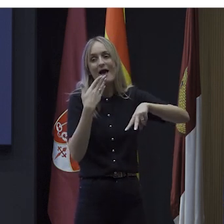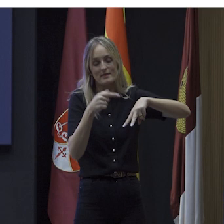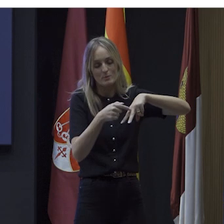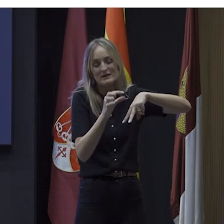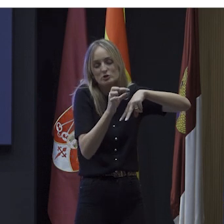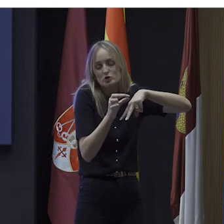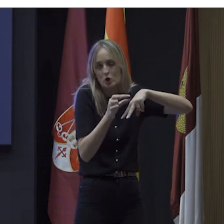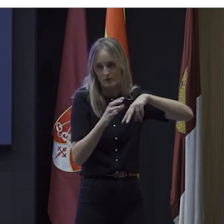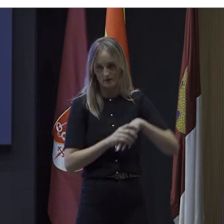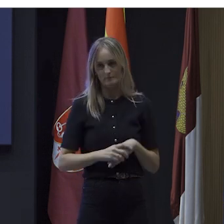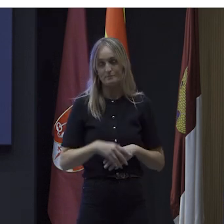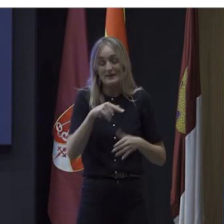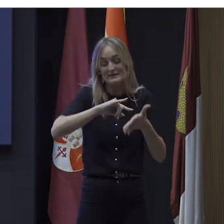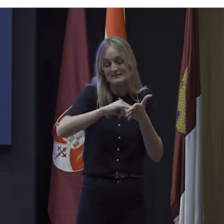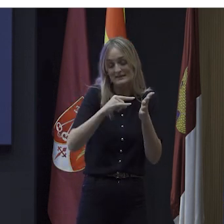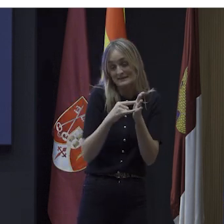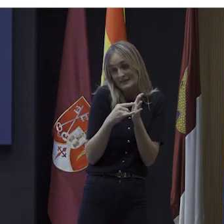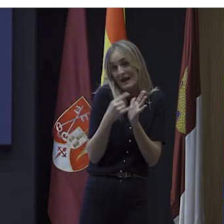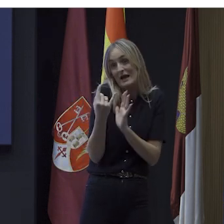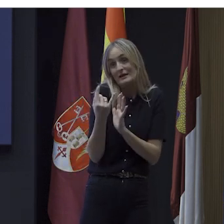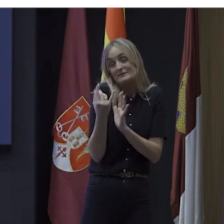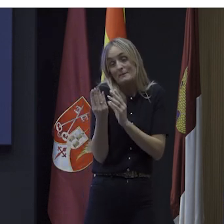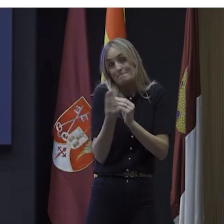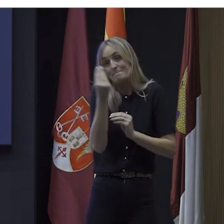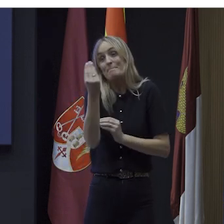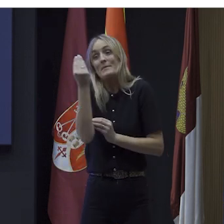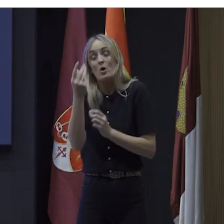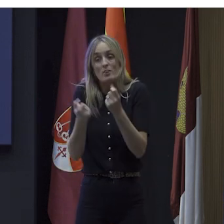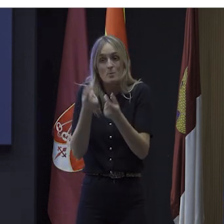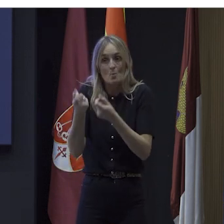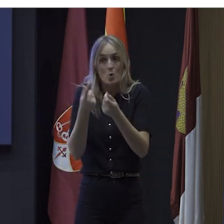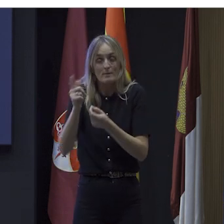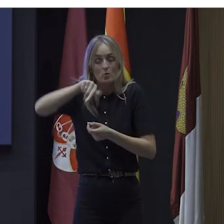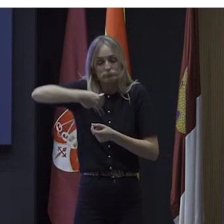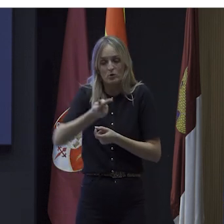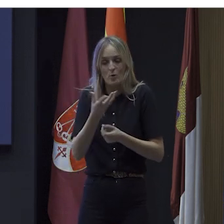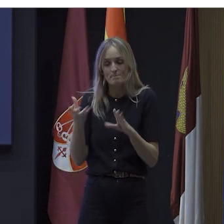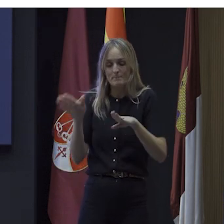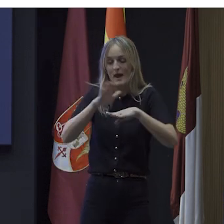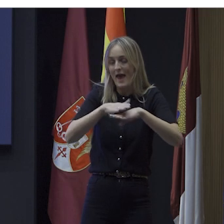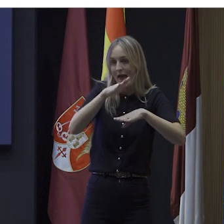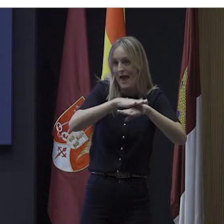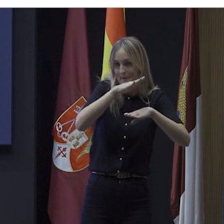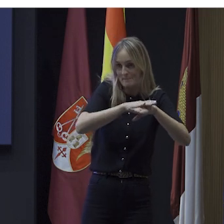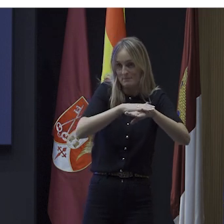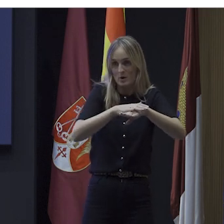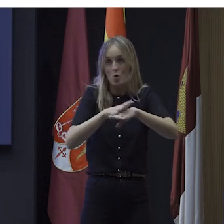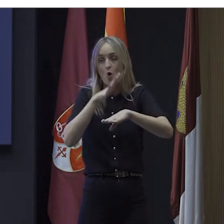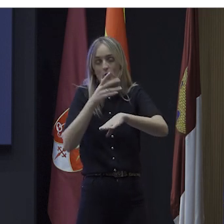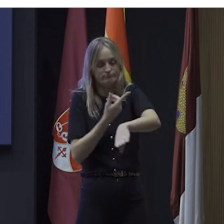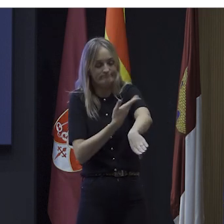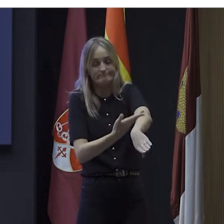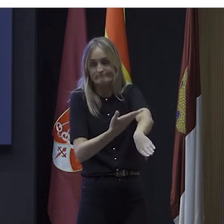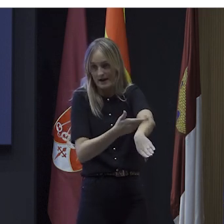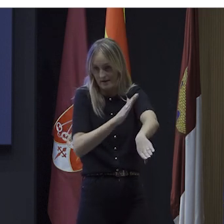fueron perfeccionando y también se pueden hacer empalmes con arteria, que sería un bypass de arteria radial sacado del brazo, del antebrazo,